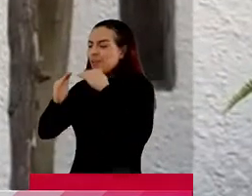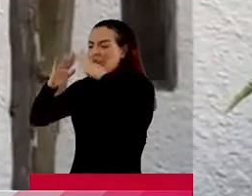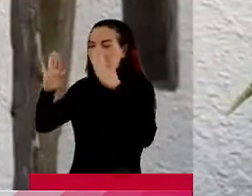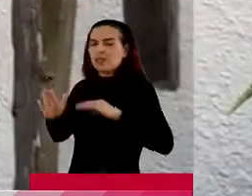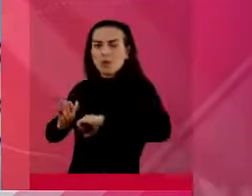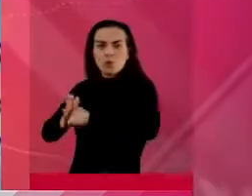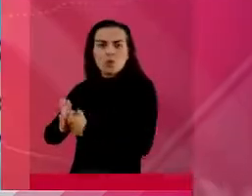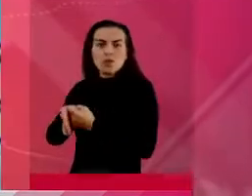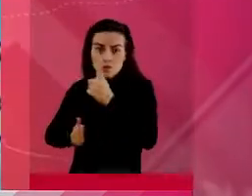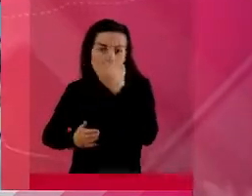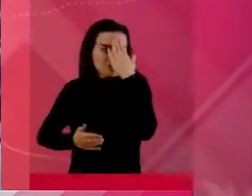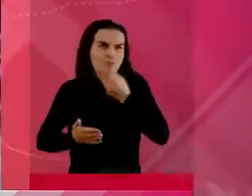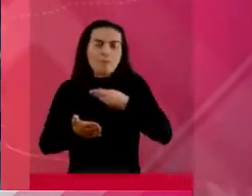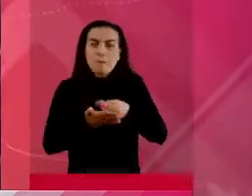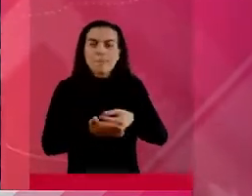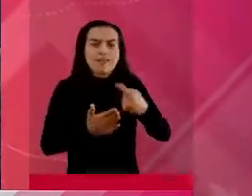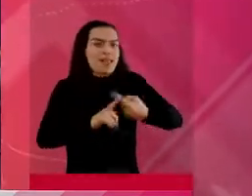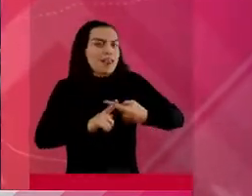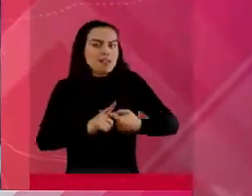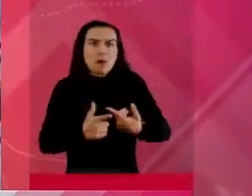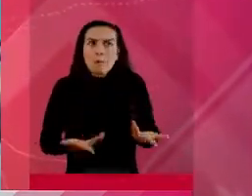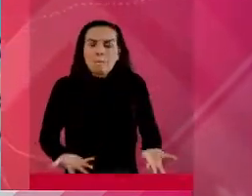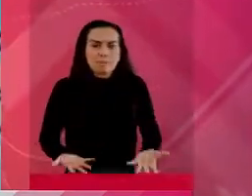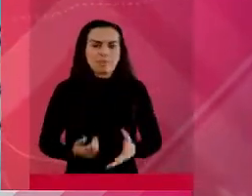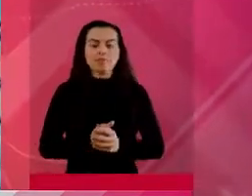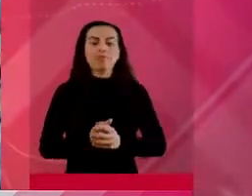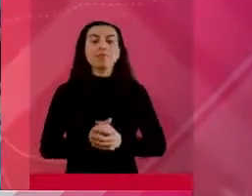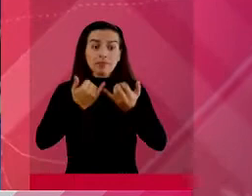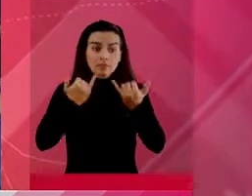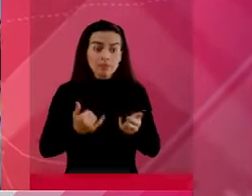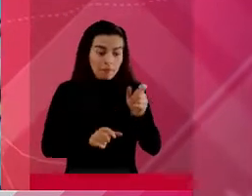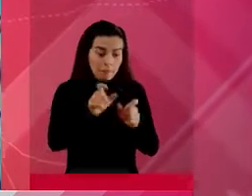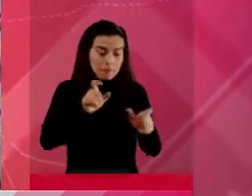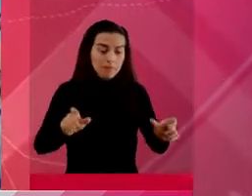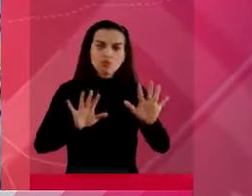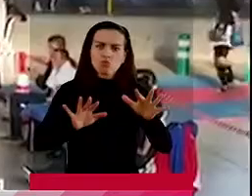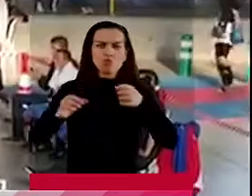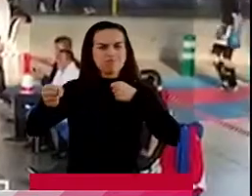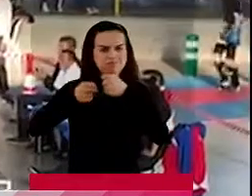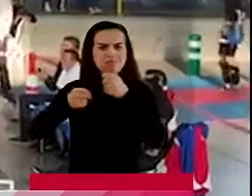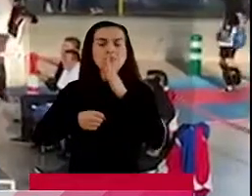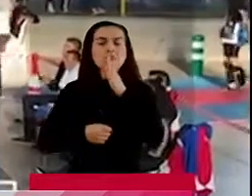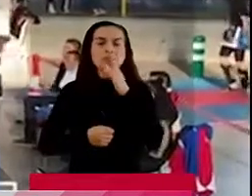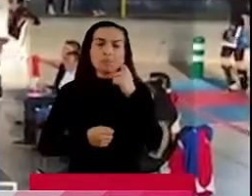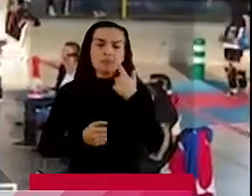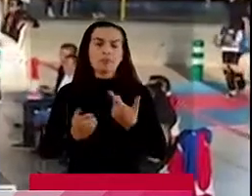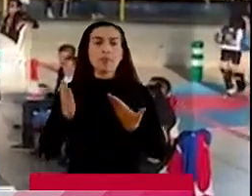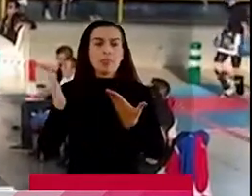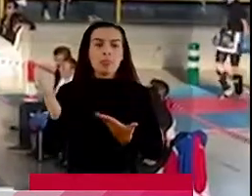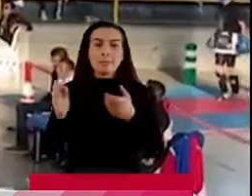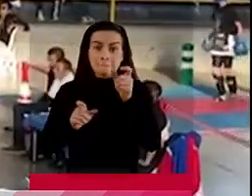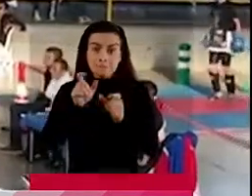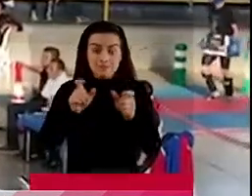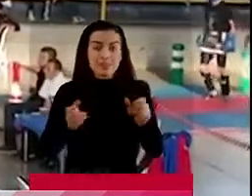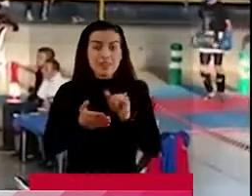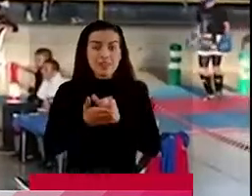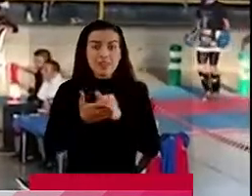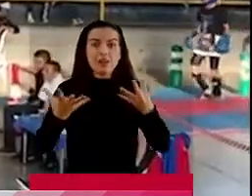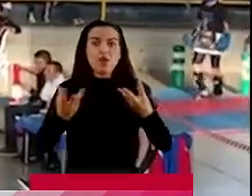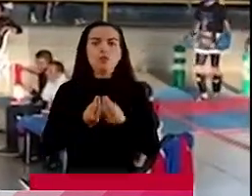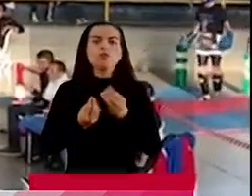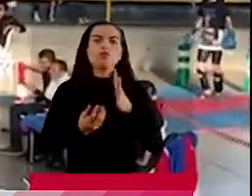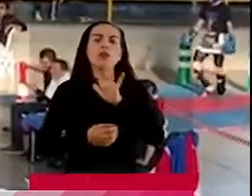los arriendos. Los exponentes de la nueva generación del kickboxing en Bogotá son Stephanie Yoldi y Andrés Morantes en las divisiones de 54